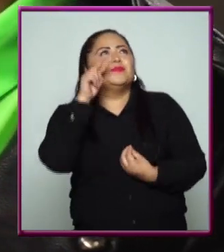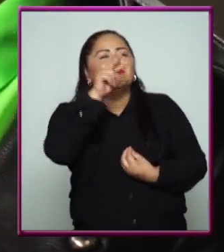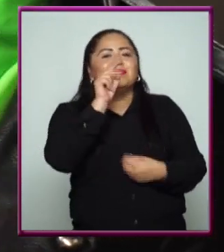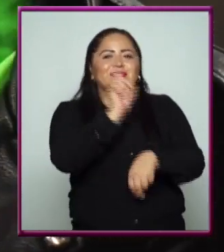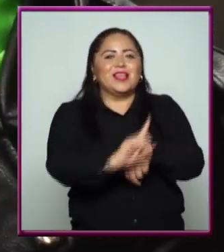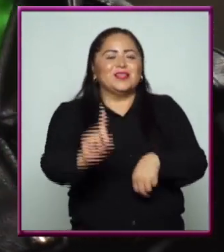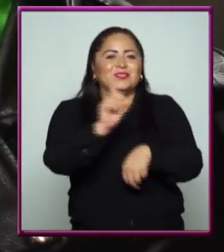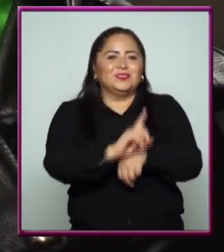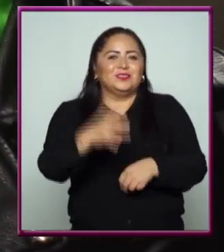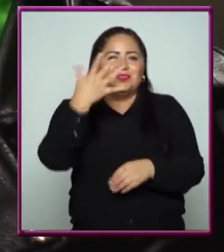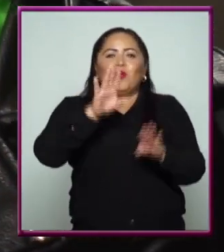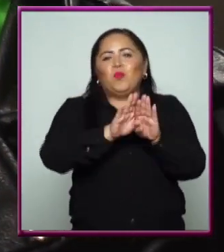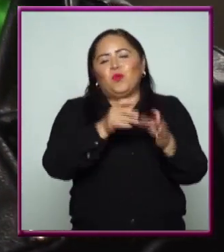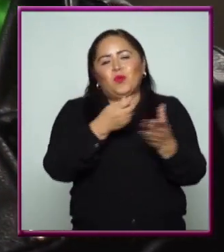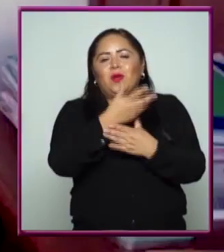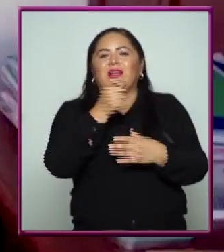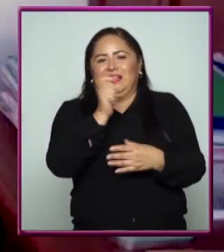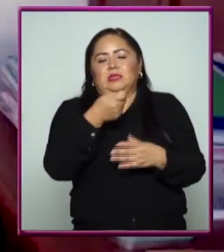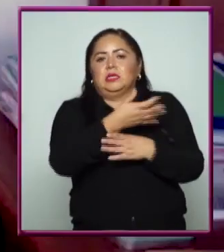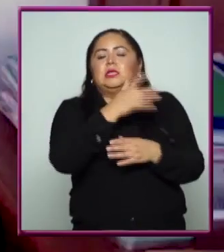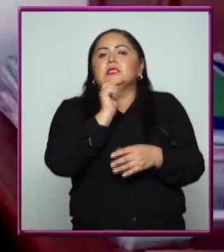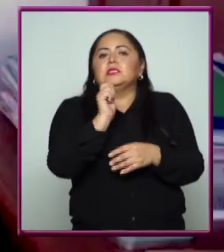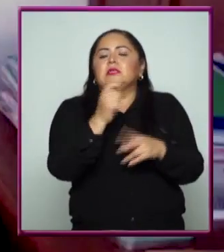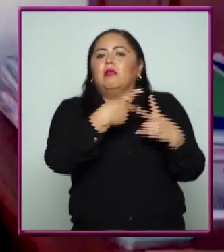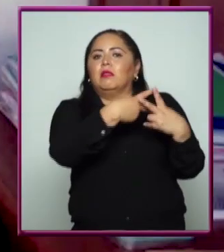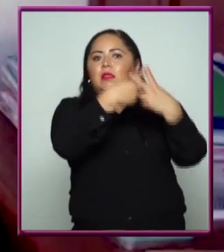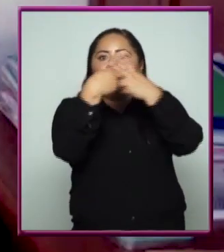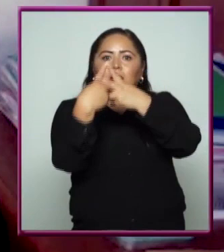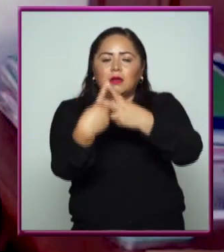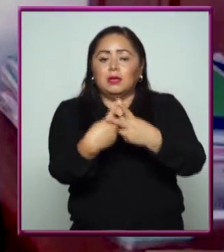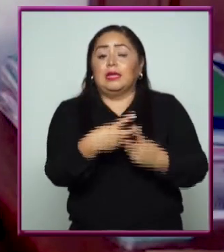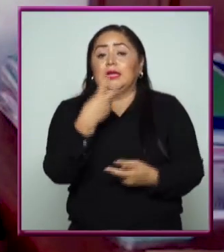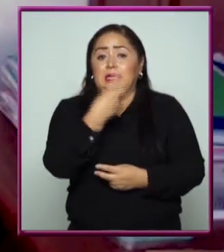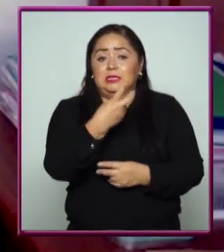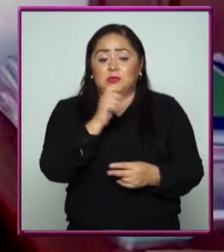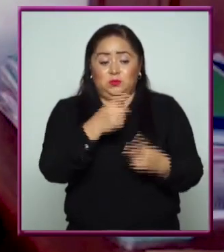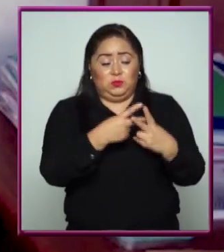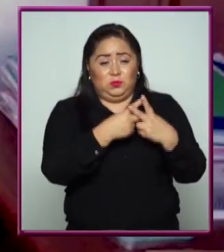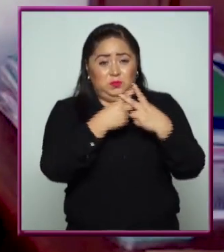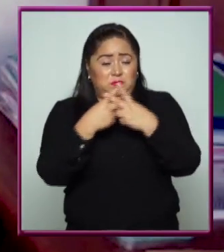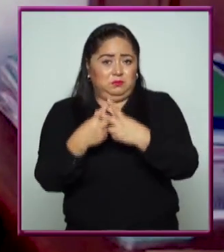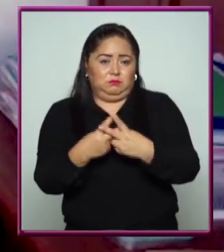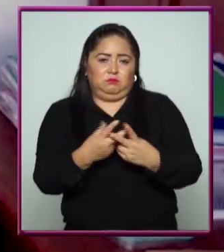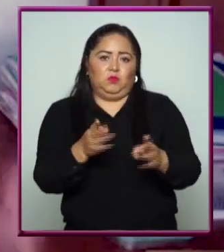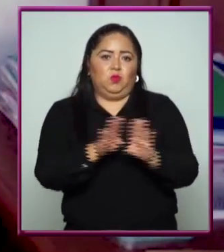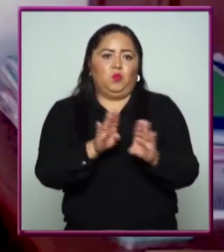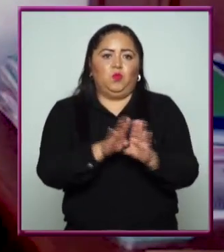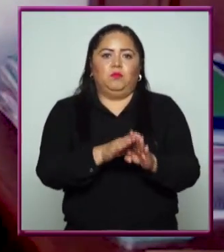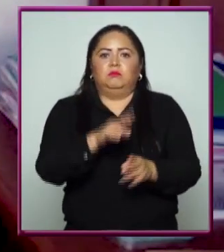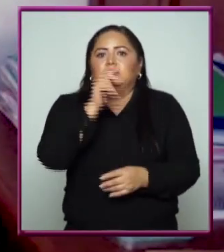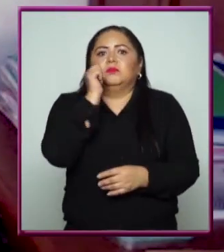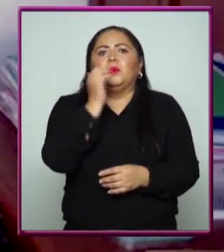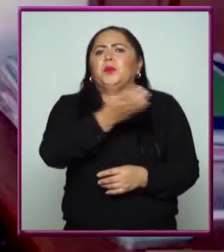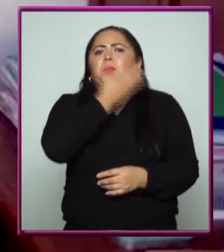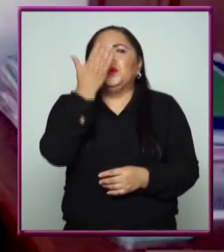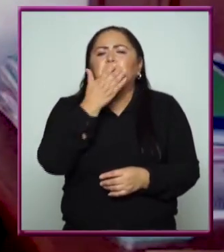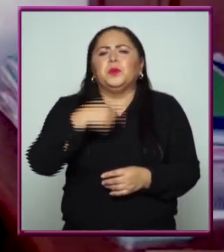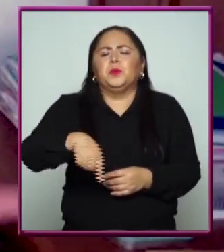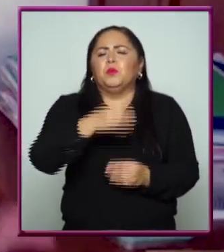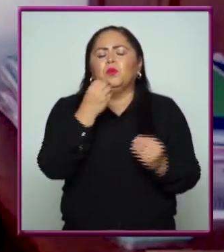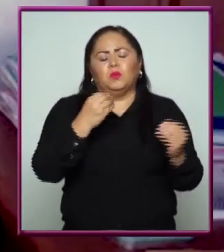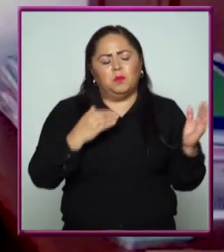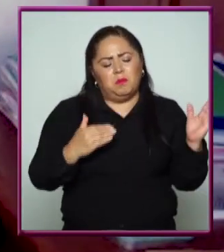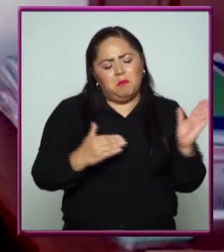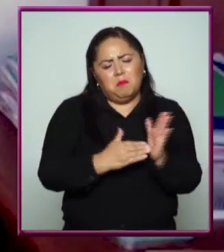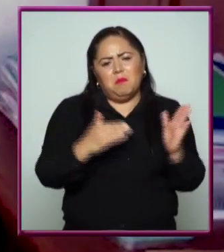como estrella, ¿sí? Es una estrella relativamente común dentro de los